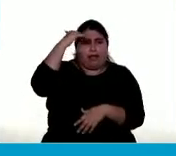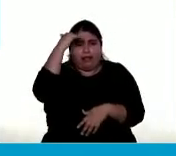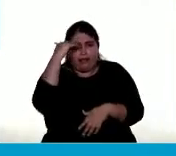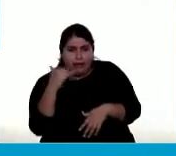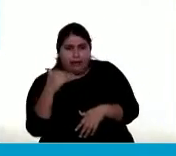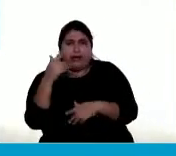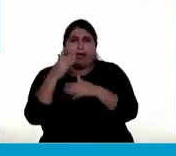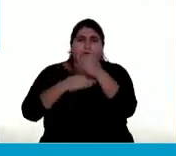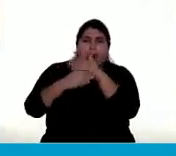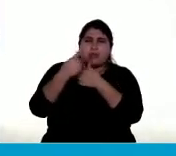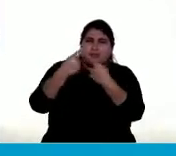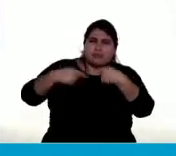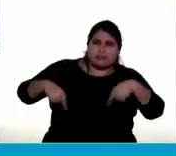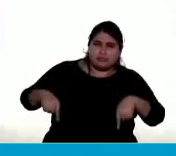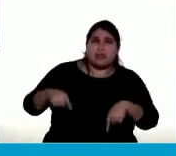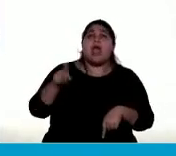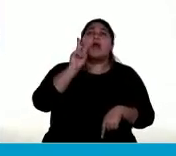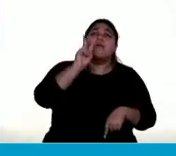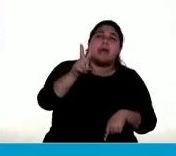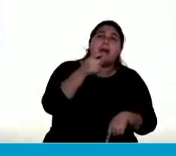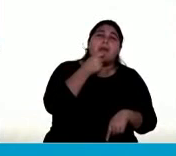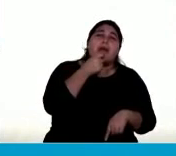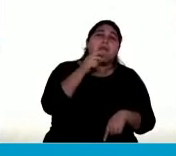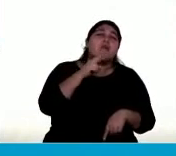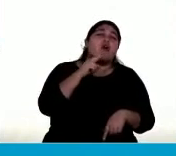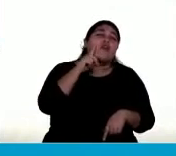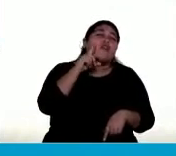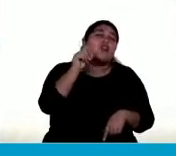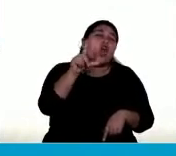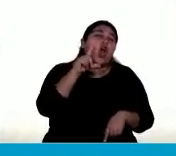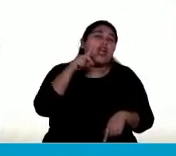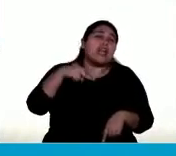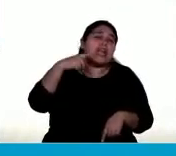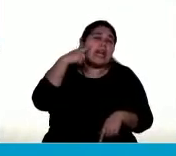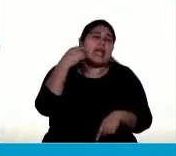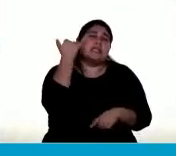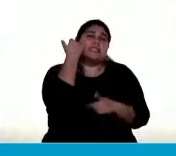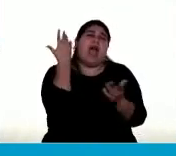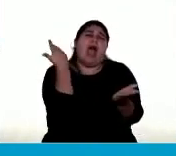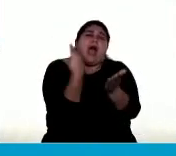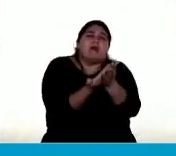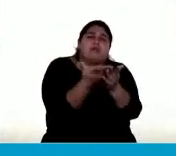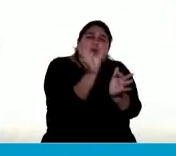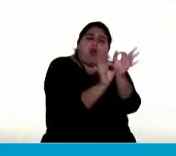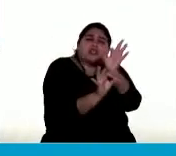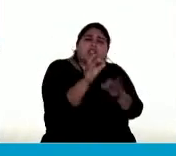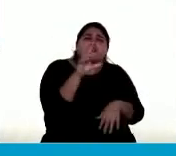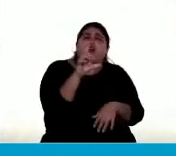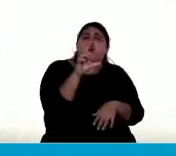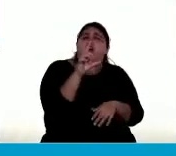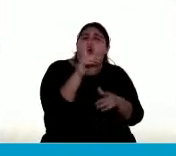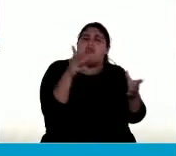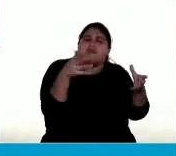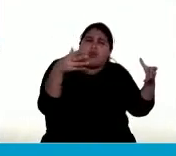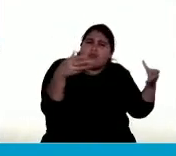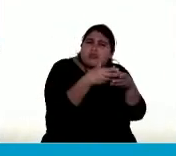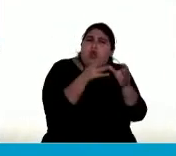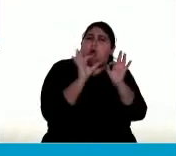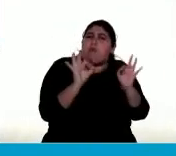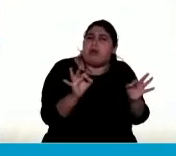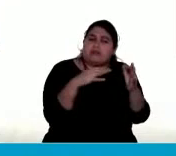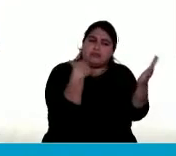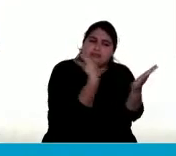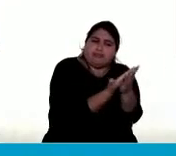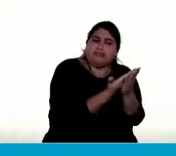ahí lo tenemos al juez Violini, que hizo un amparo colectivo, un habeas corpus general, mediante el cual